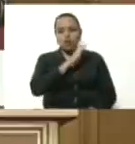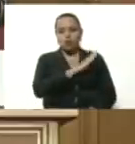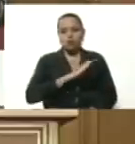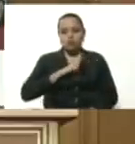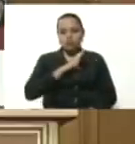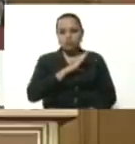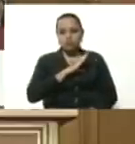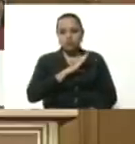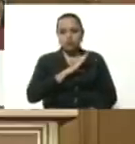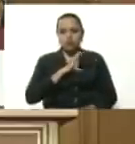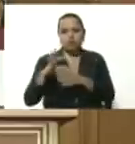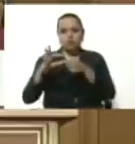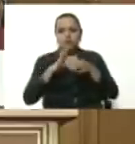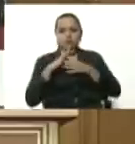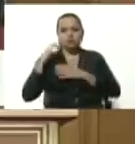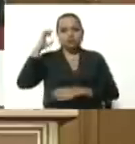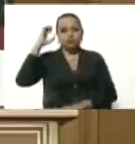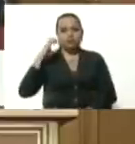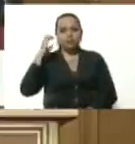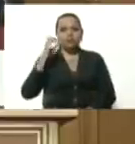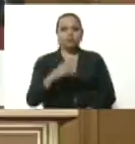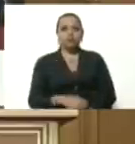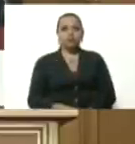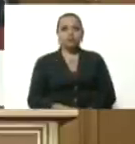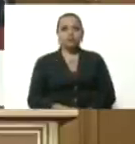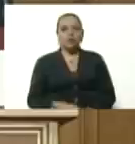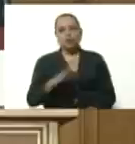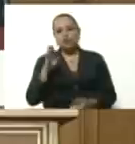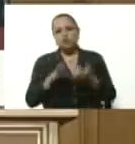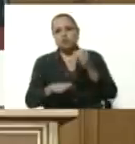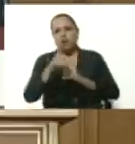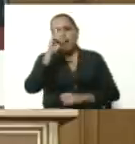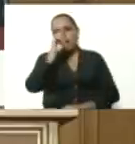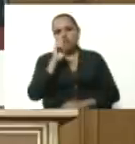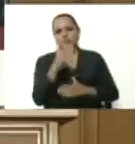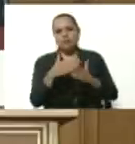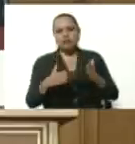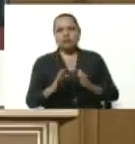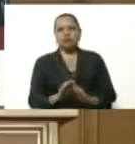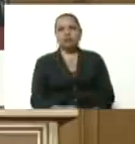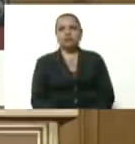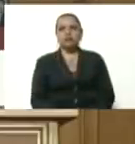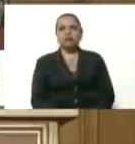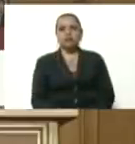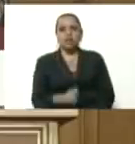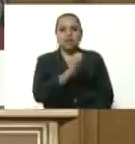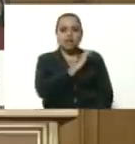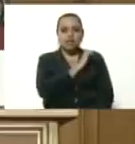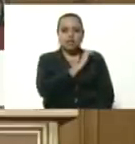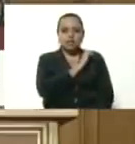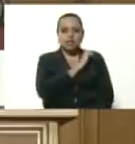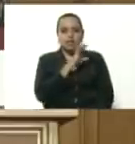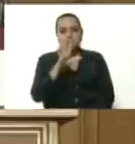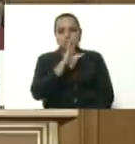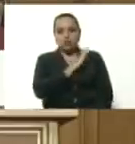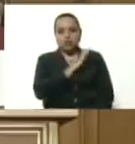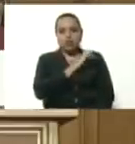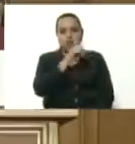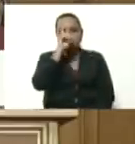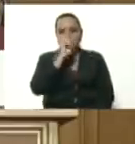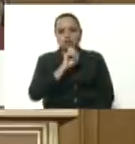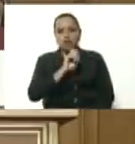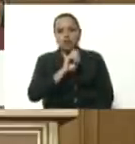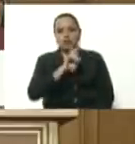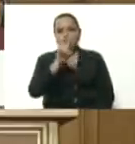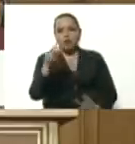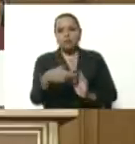de la Unión Europea. Solamente el último año y medio, es decir, desde el 5 de enero del año